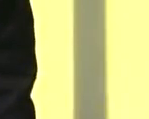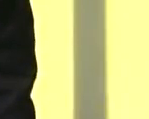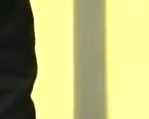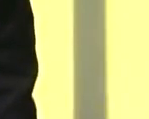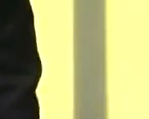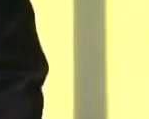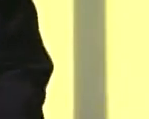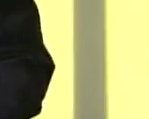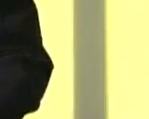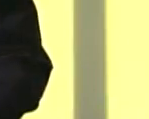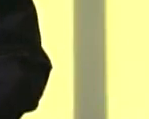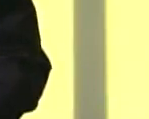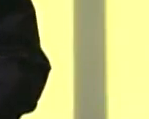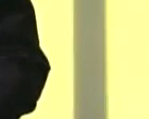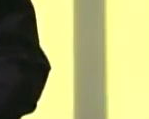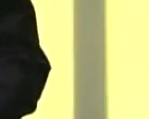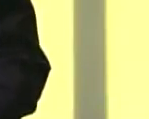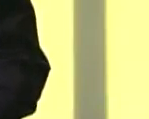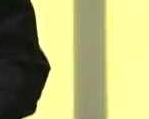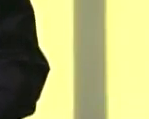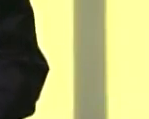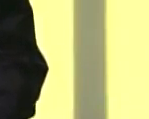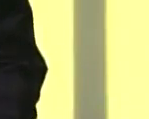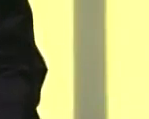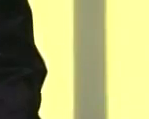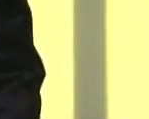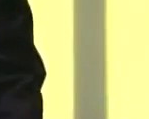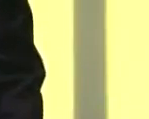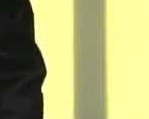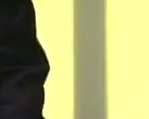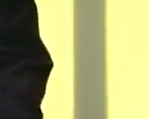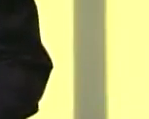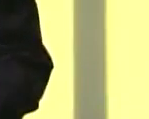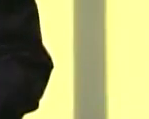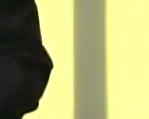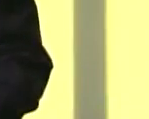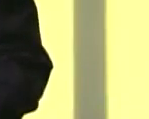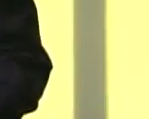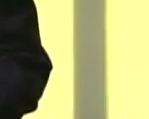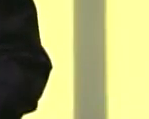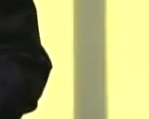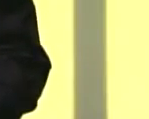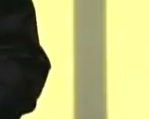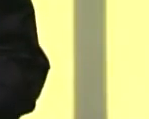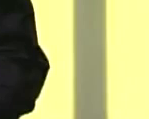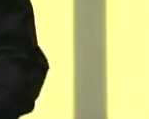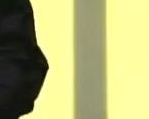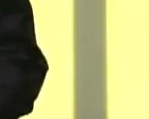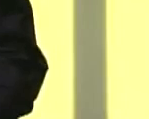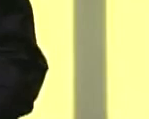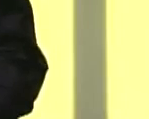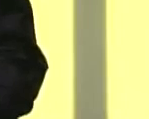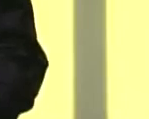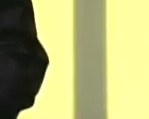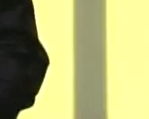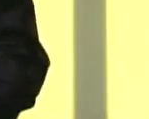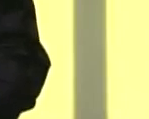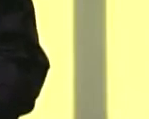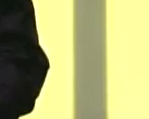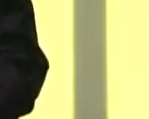Bien, y así culmina esta actividad presidencial de esta jornada, la principal de este trabajo que ha hecho el